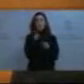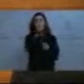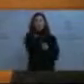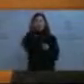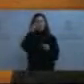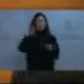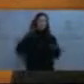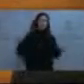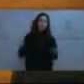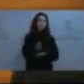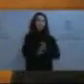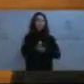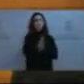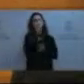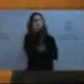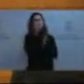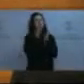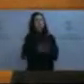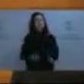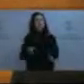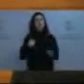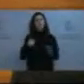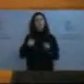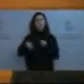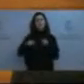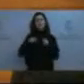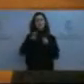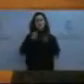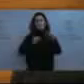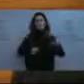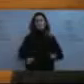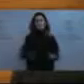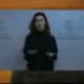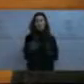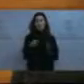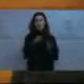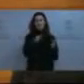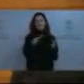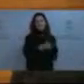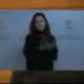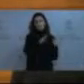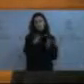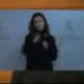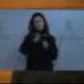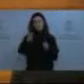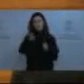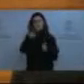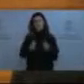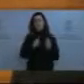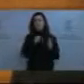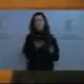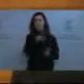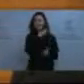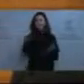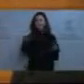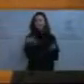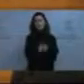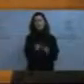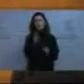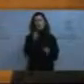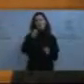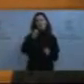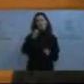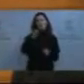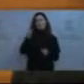señora consejera. Y se lo voy a desglosar. 3.800 euros, 880 euros de hotel, 5.042 de billetes de